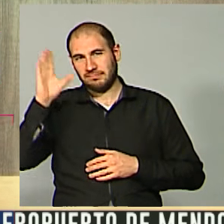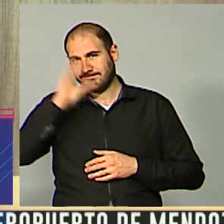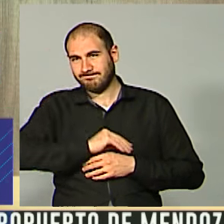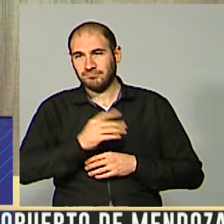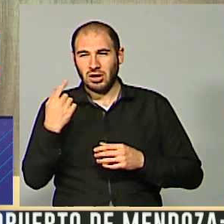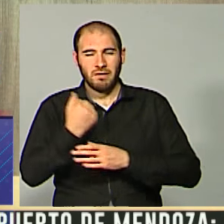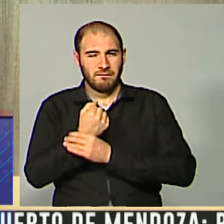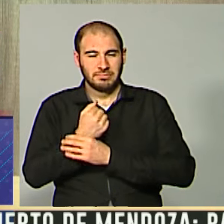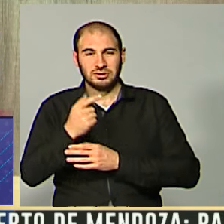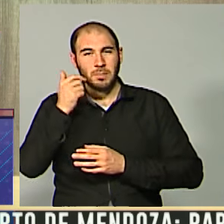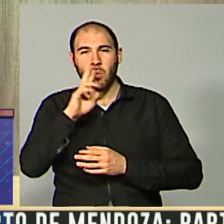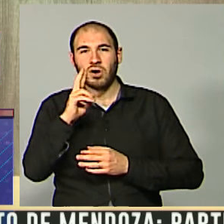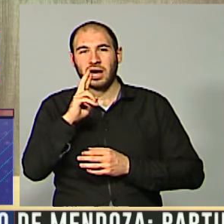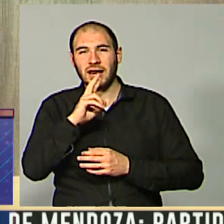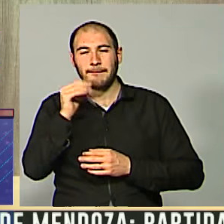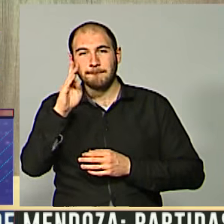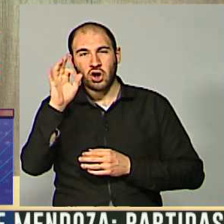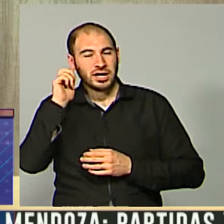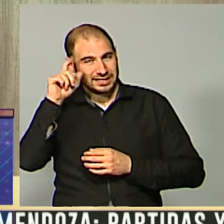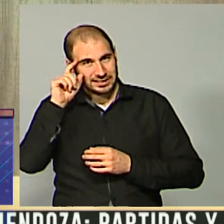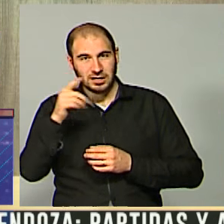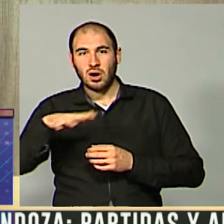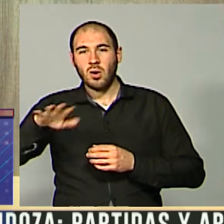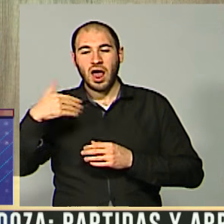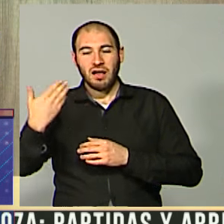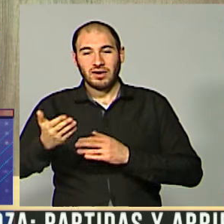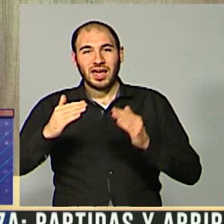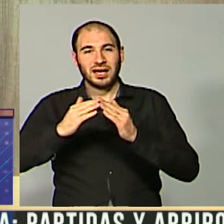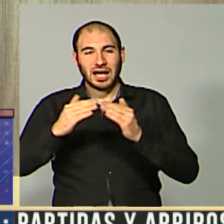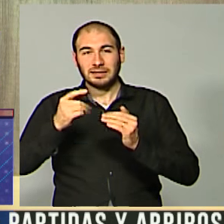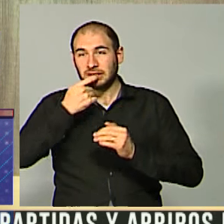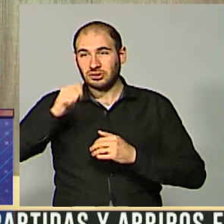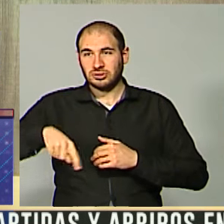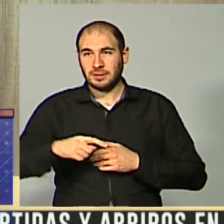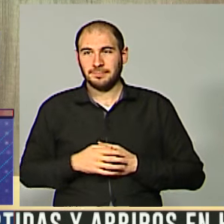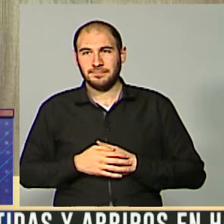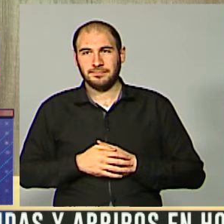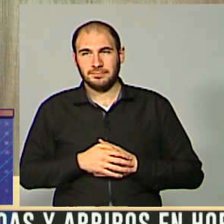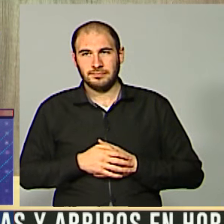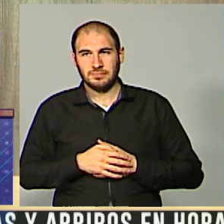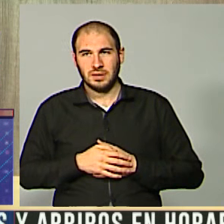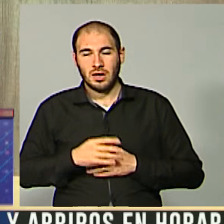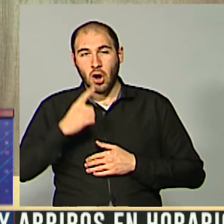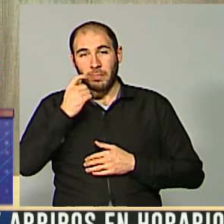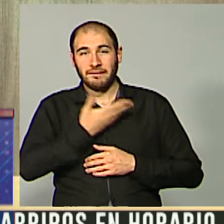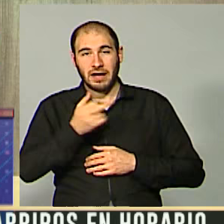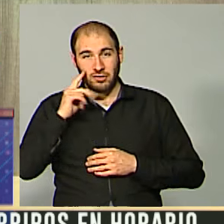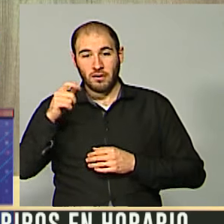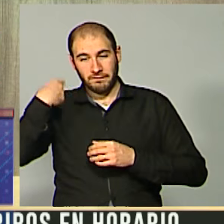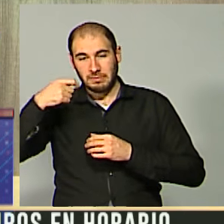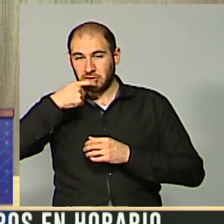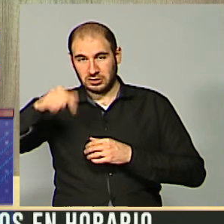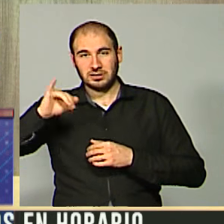es famosa, donde está Graciela Borges, que sucede en el patio de una casa en Mendoza, que Leonardo Fabio filmó acá en